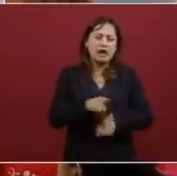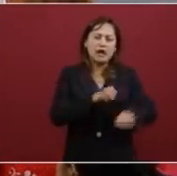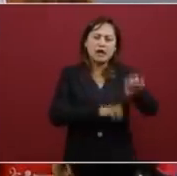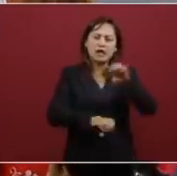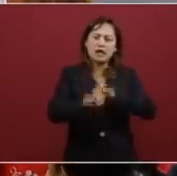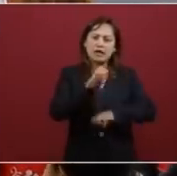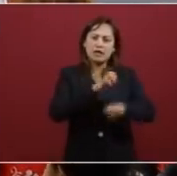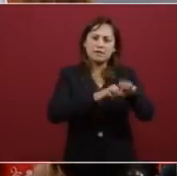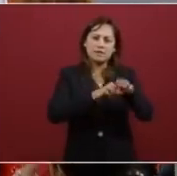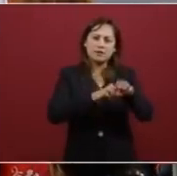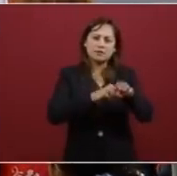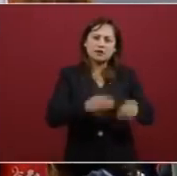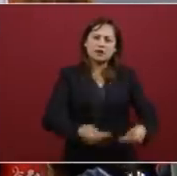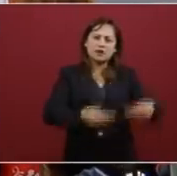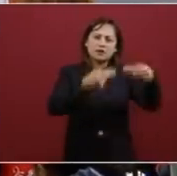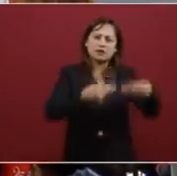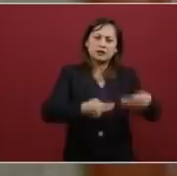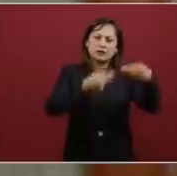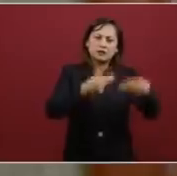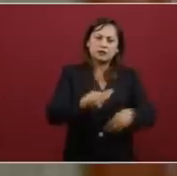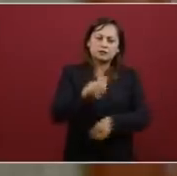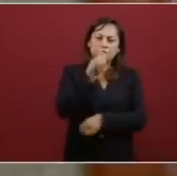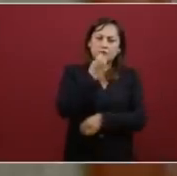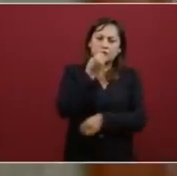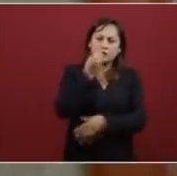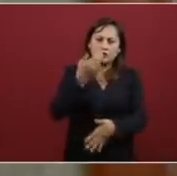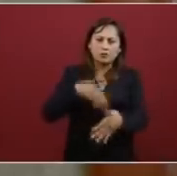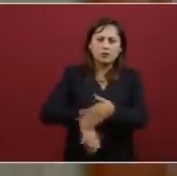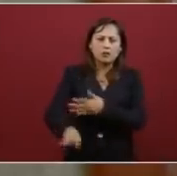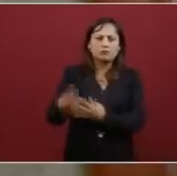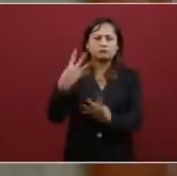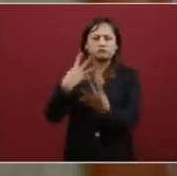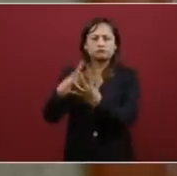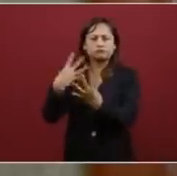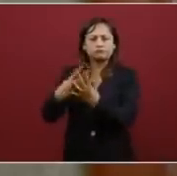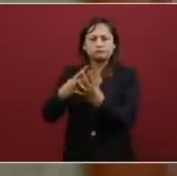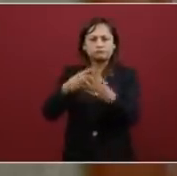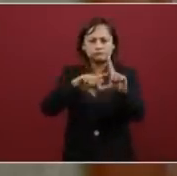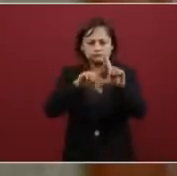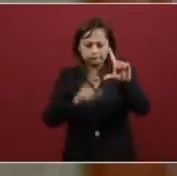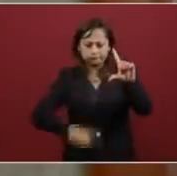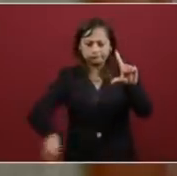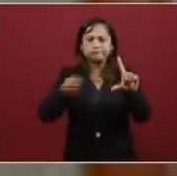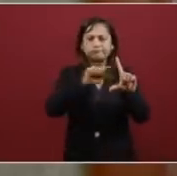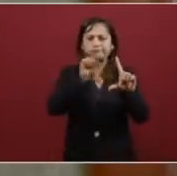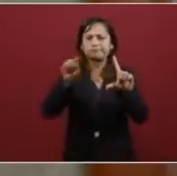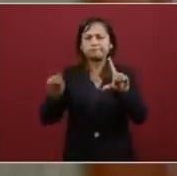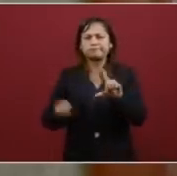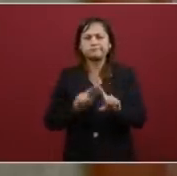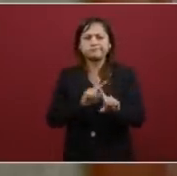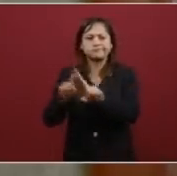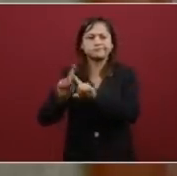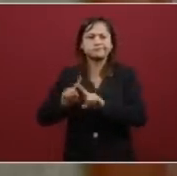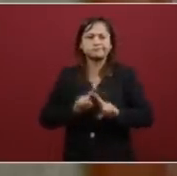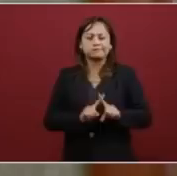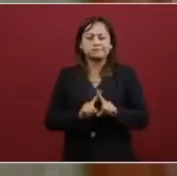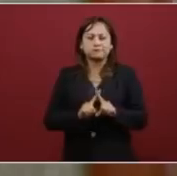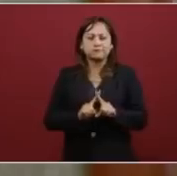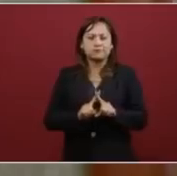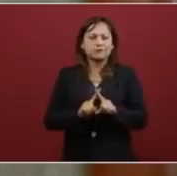de alimentos en todos los penales del país y de acuerdo con el encargado de su